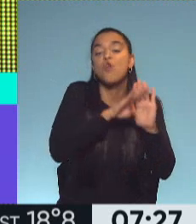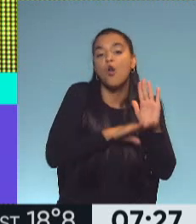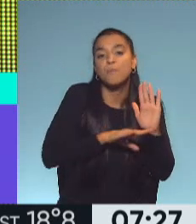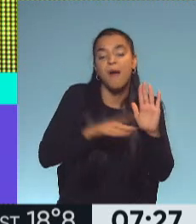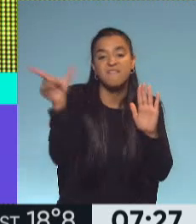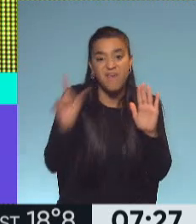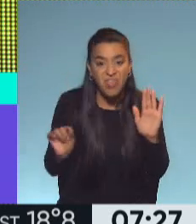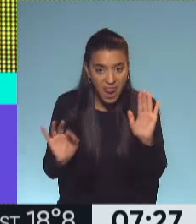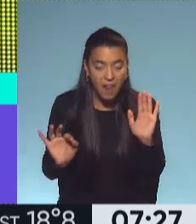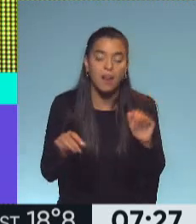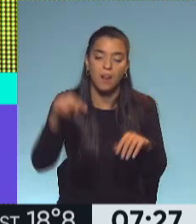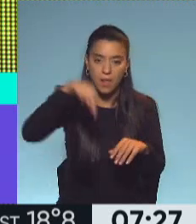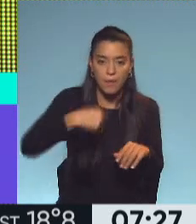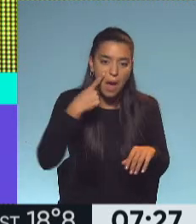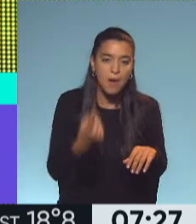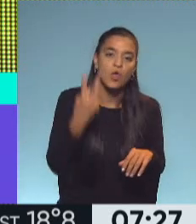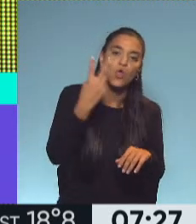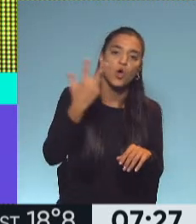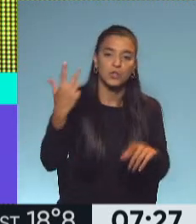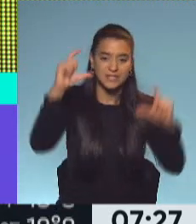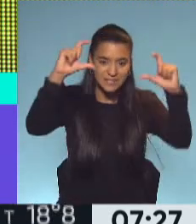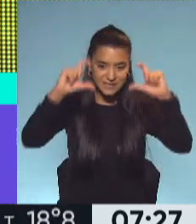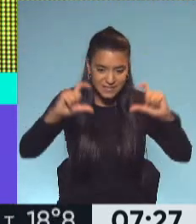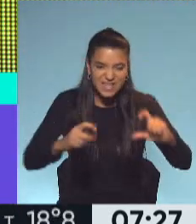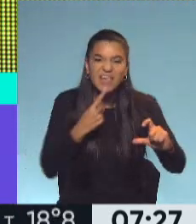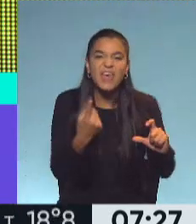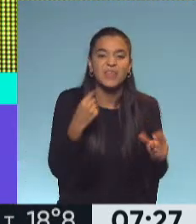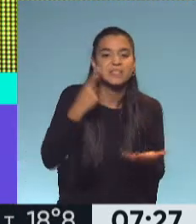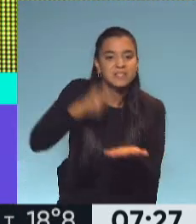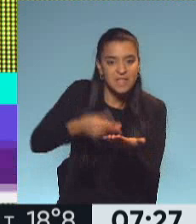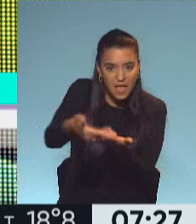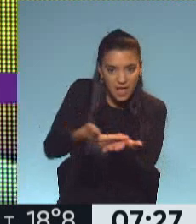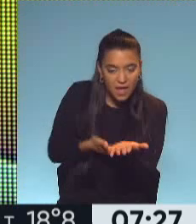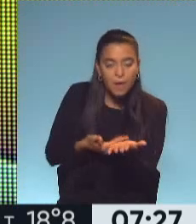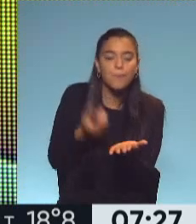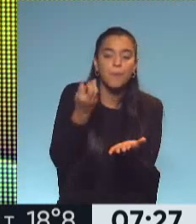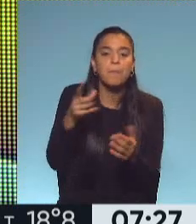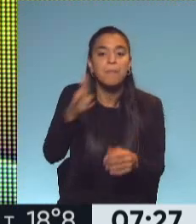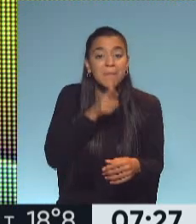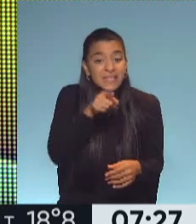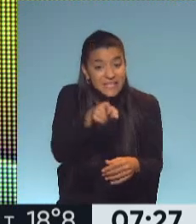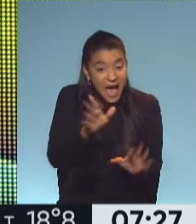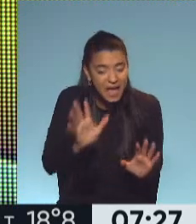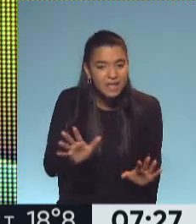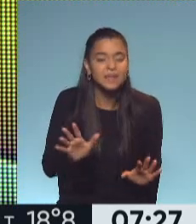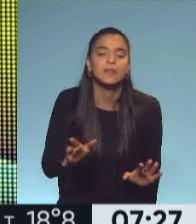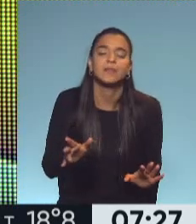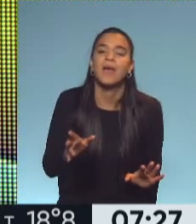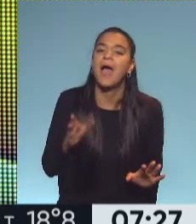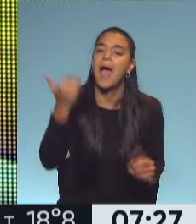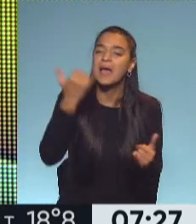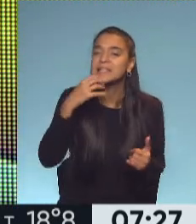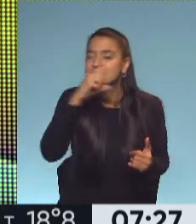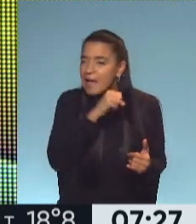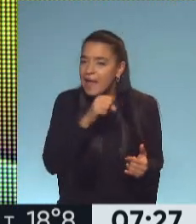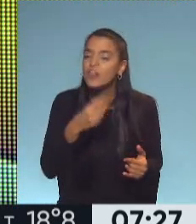bien, vamos a ver 2 o 3 extractos de lo que dice el fallo, porque me parece que allí hay algo de secreto de